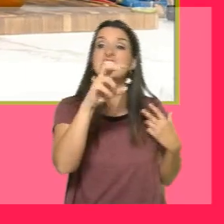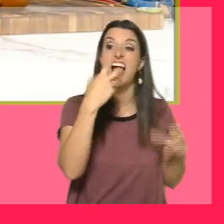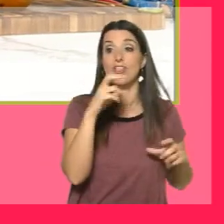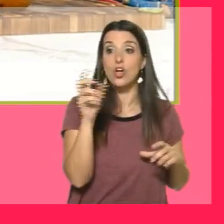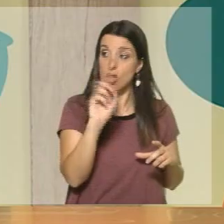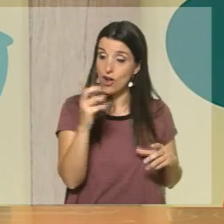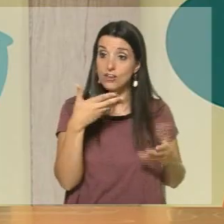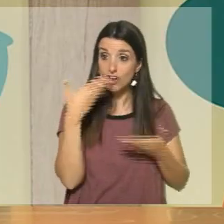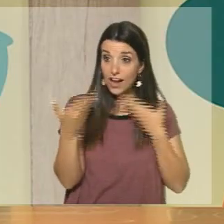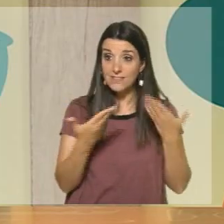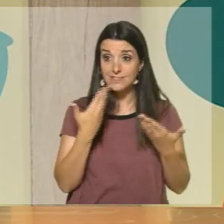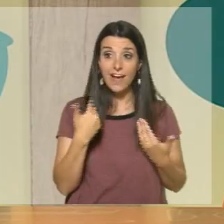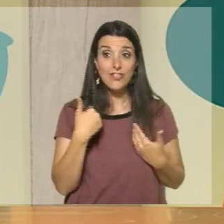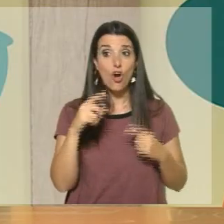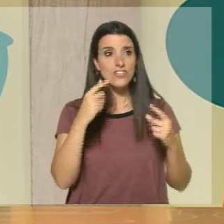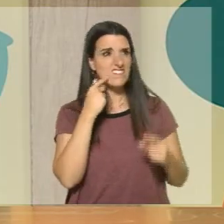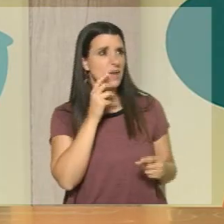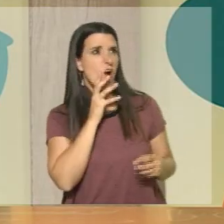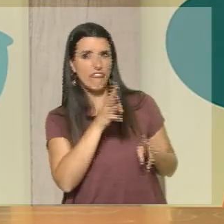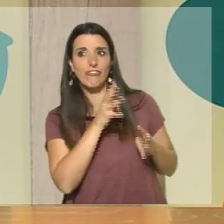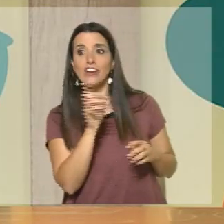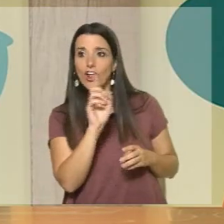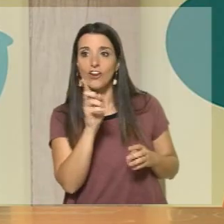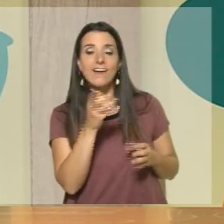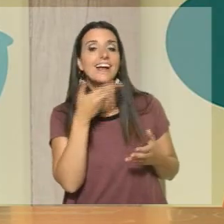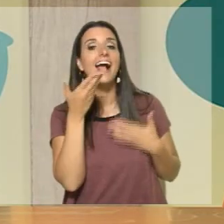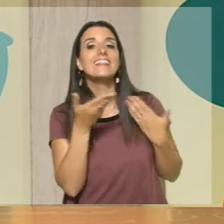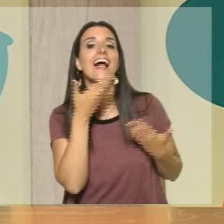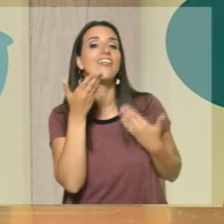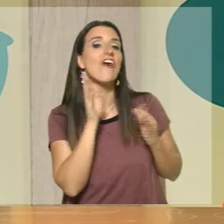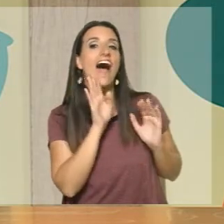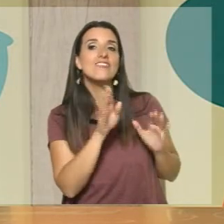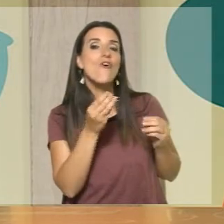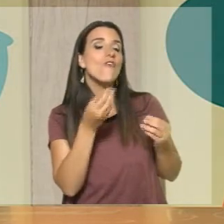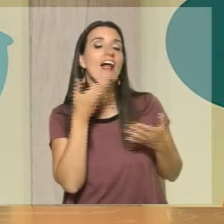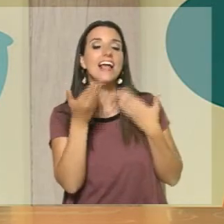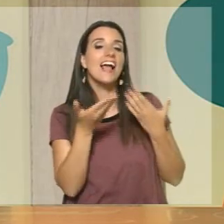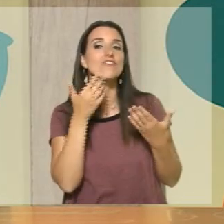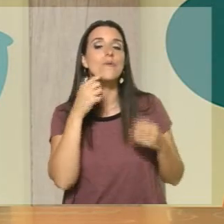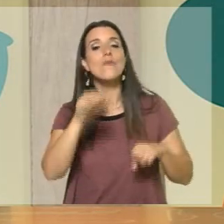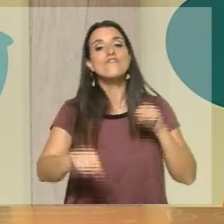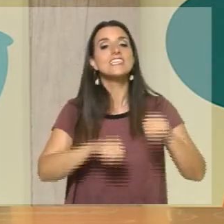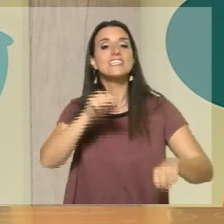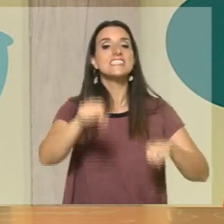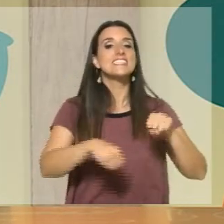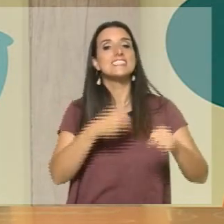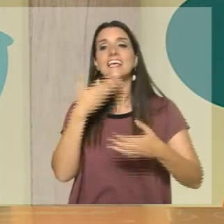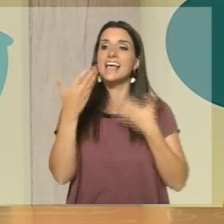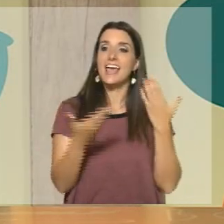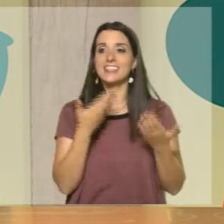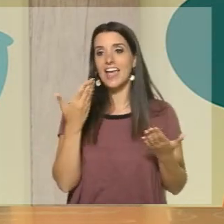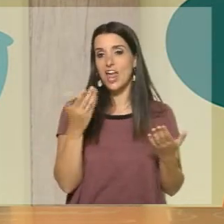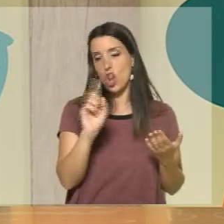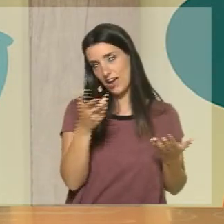parece. Ah, vos decís, te vende afuera y dice, te está rezongando. No, está cantando. Está cantando. ¿Cuál tema, por ejemplo, en la bici cantás? No es para que lo